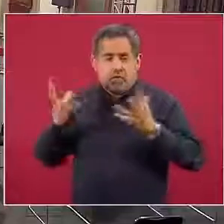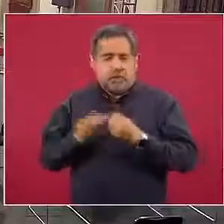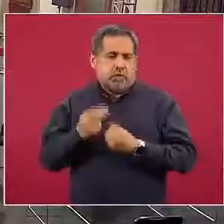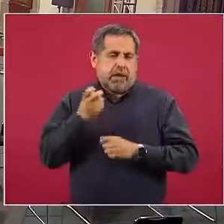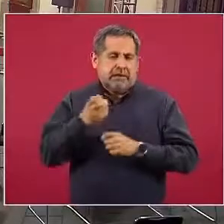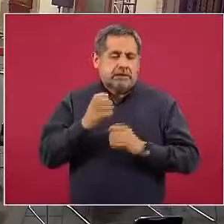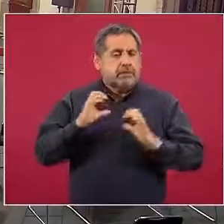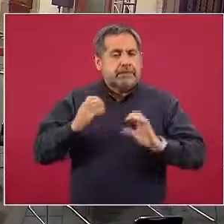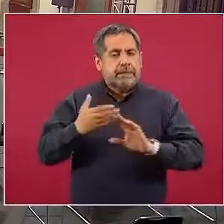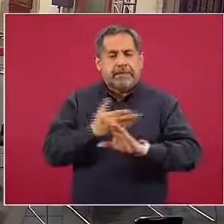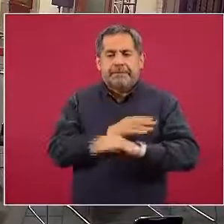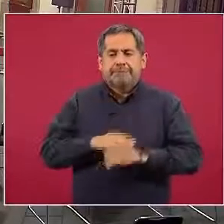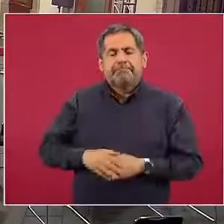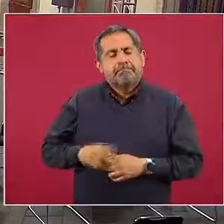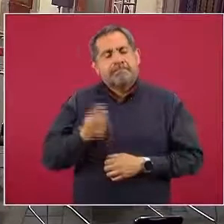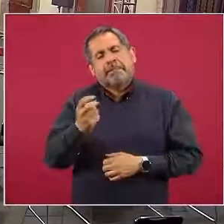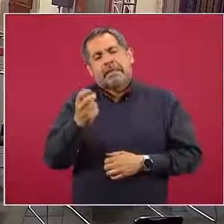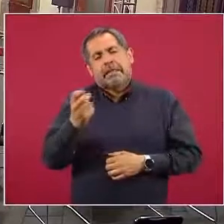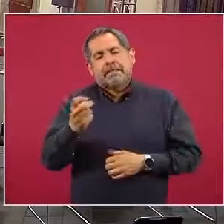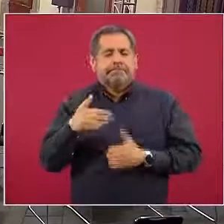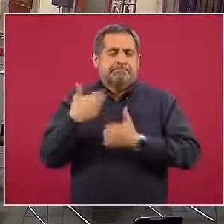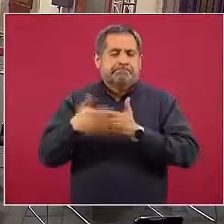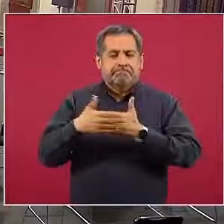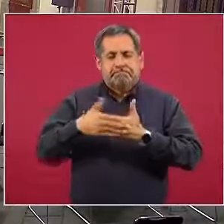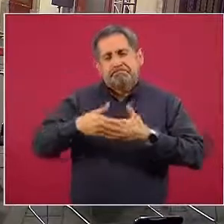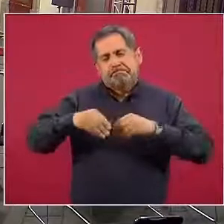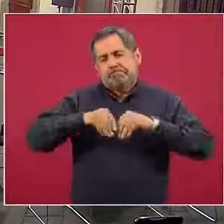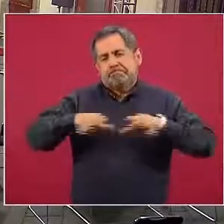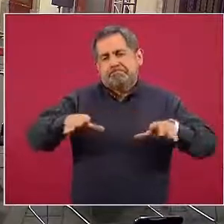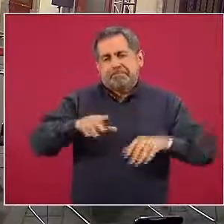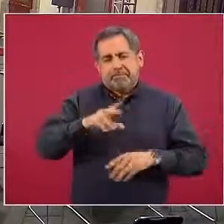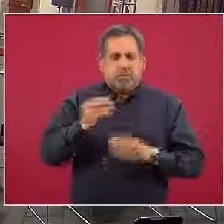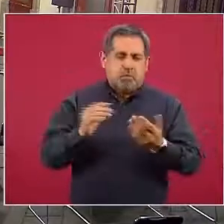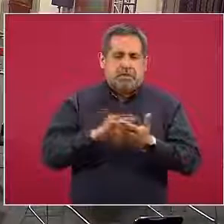este es el antecedente de lo que veremos después. Muchísimas gracias.